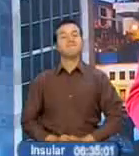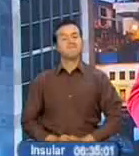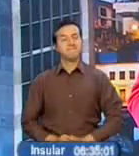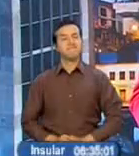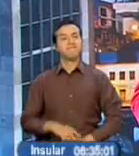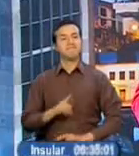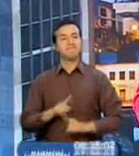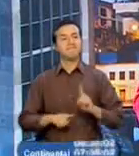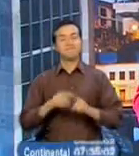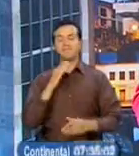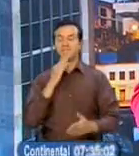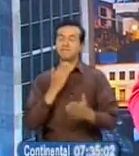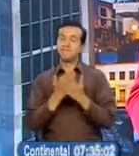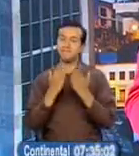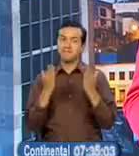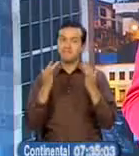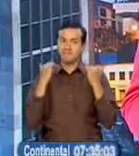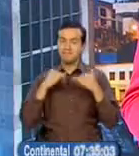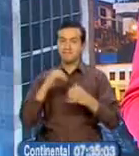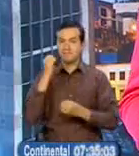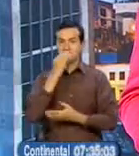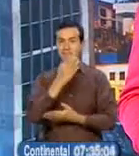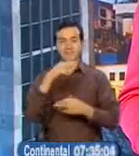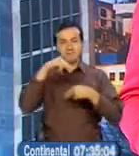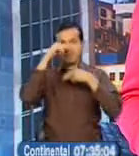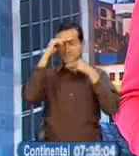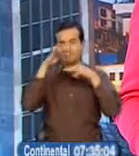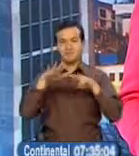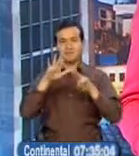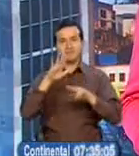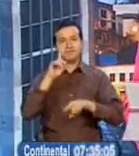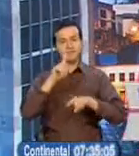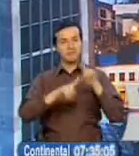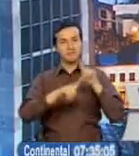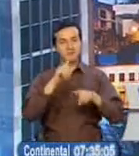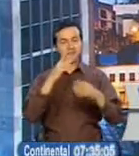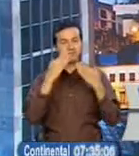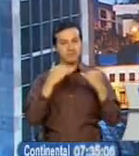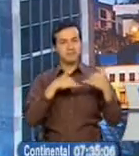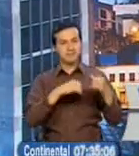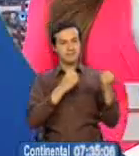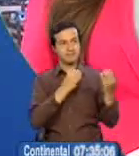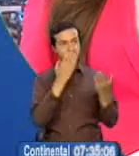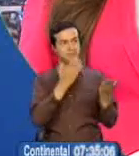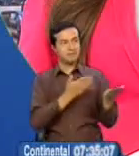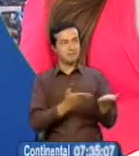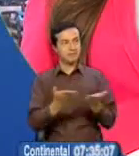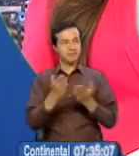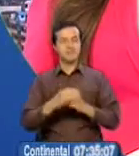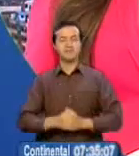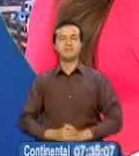Amigas y amigos, gracias por preferirnos. Seguimos informando. Esto es Noticias 7 y Abraham Verduga tiene más desde Guayaquil.